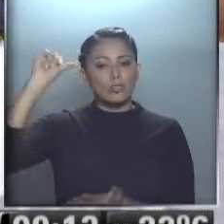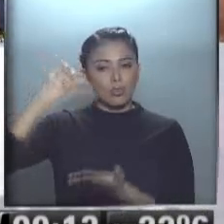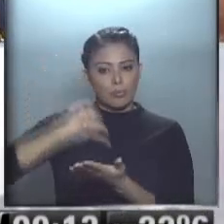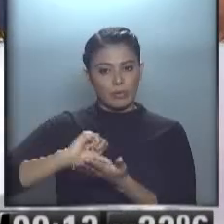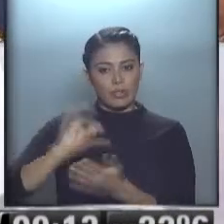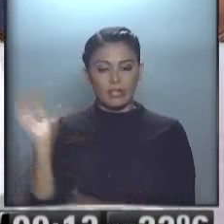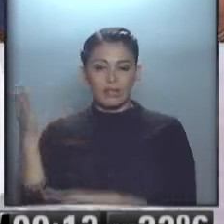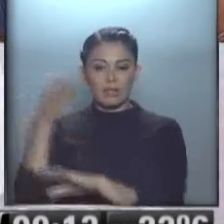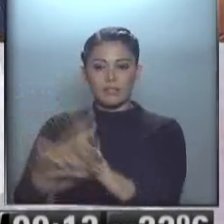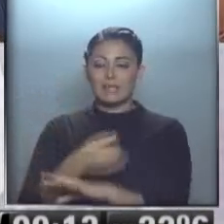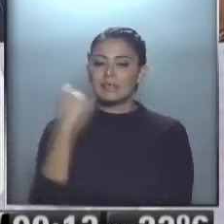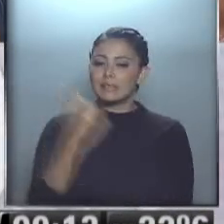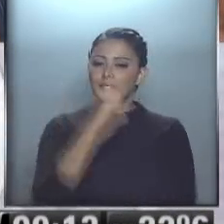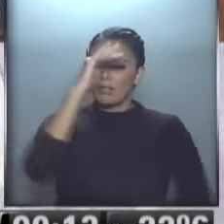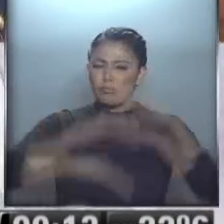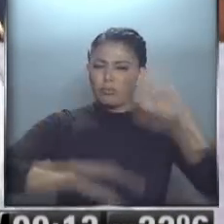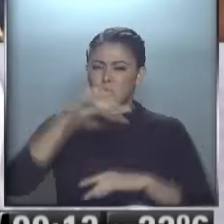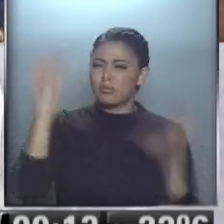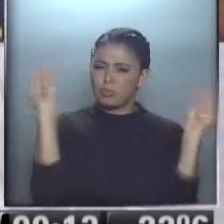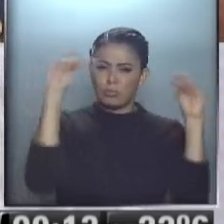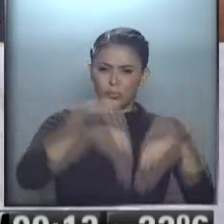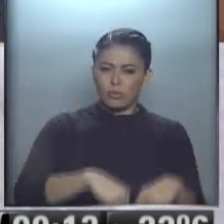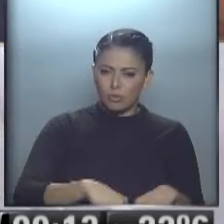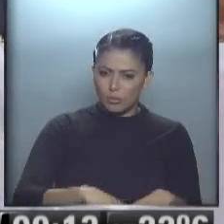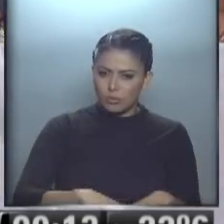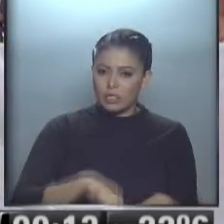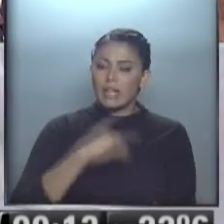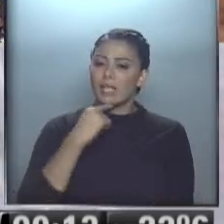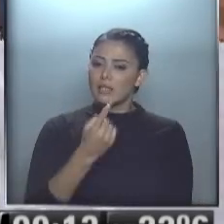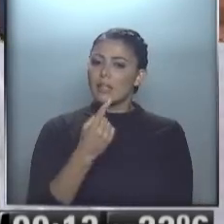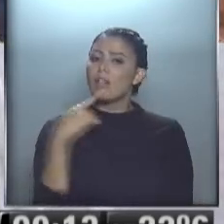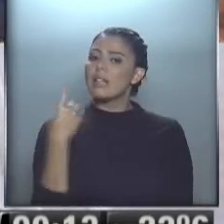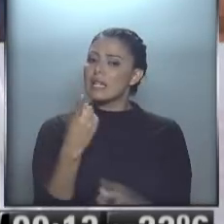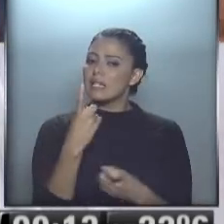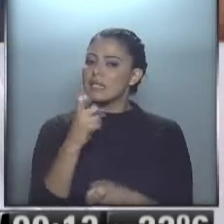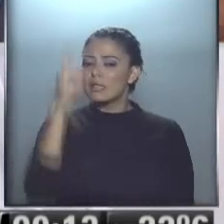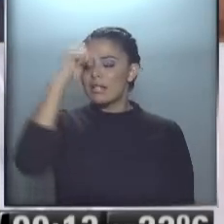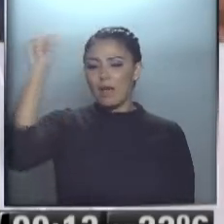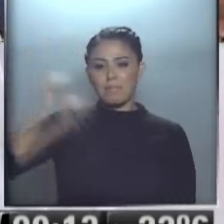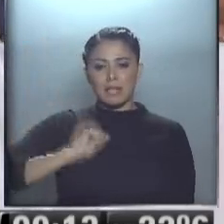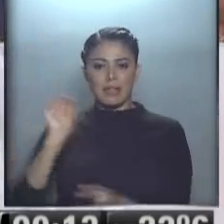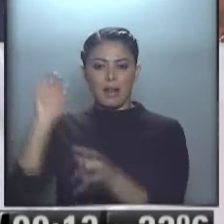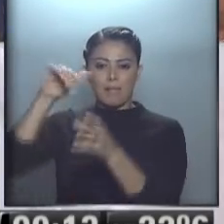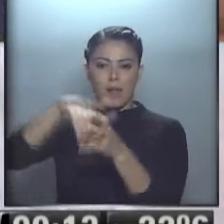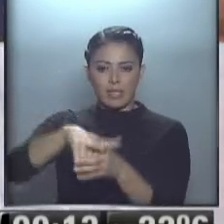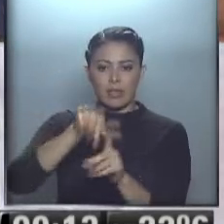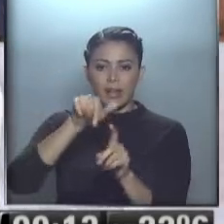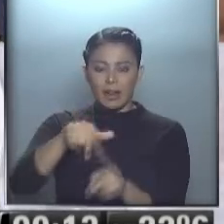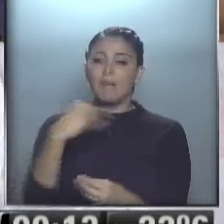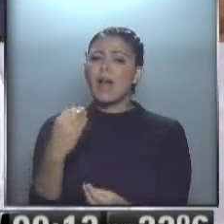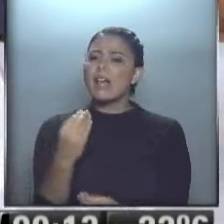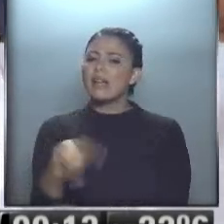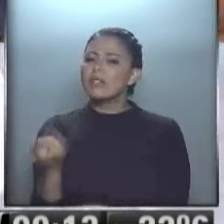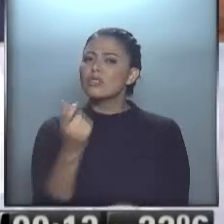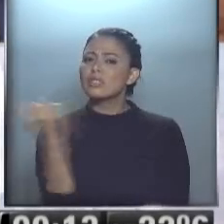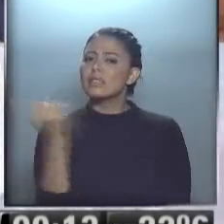vienen para desestabilizar para justificar una intervención militar aquí en Venezuela para qué